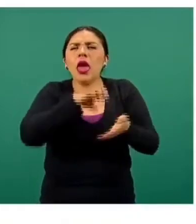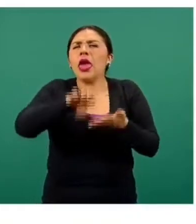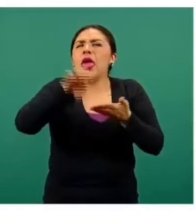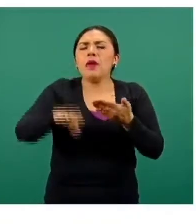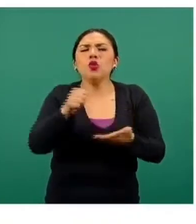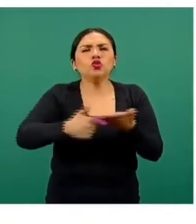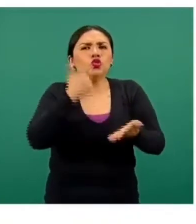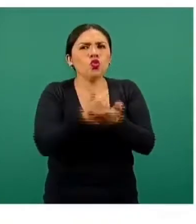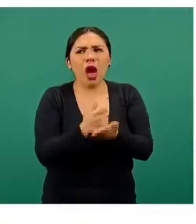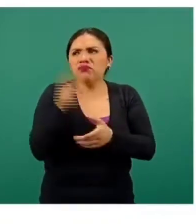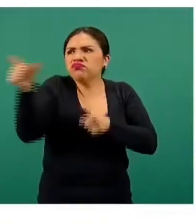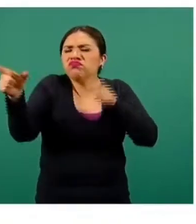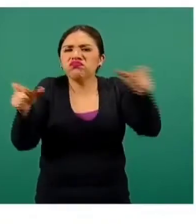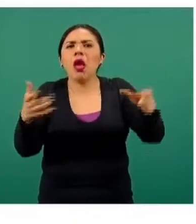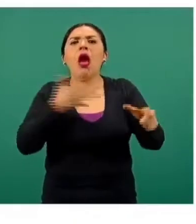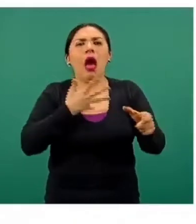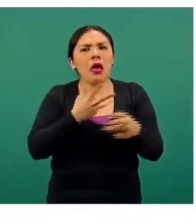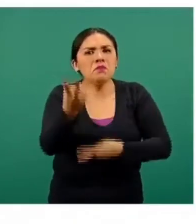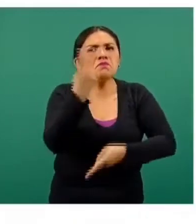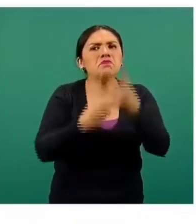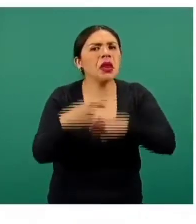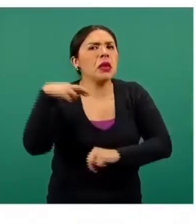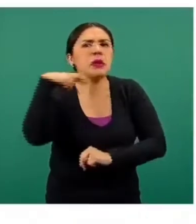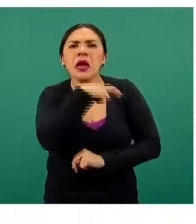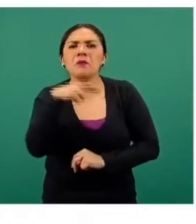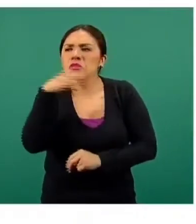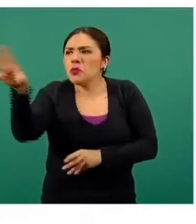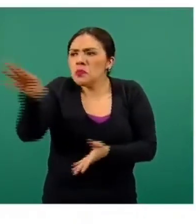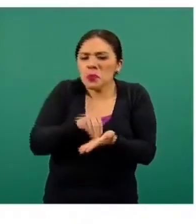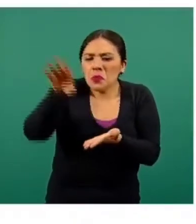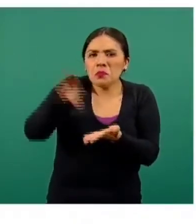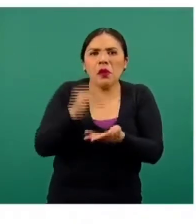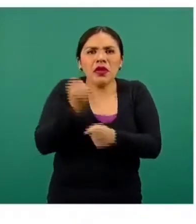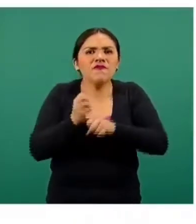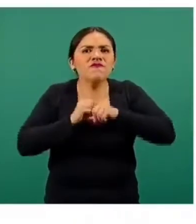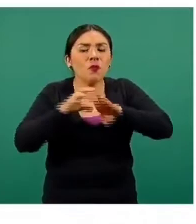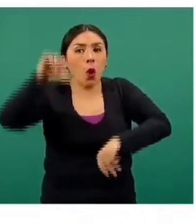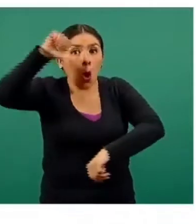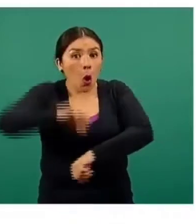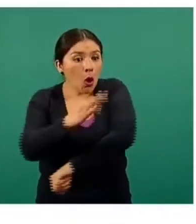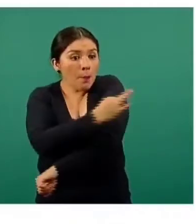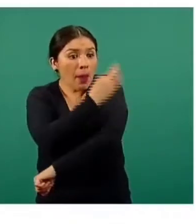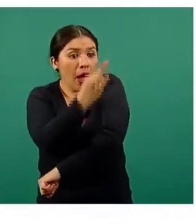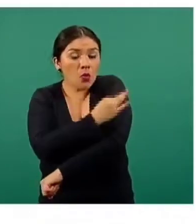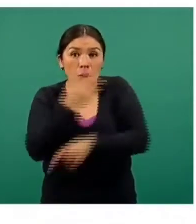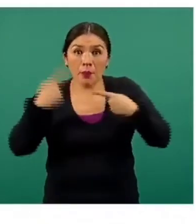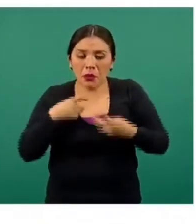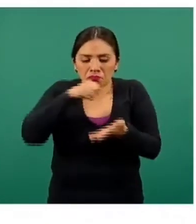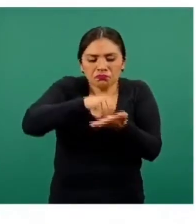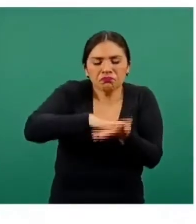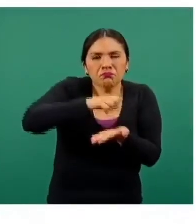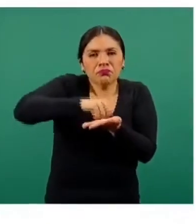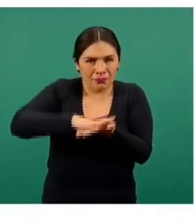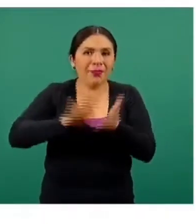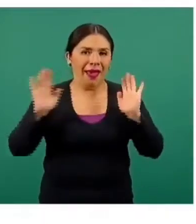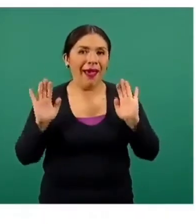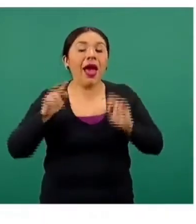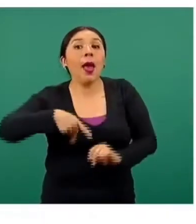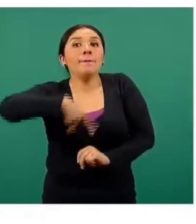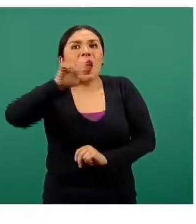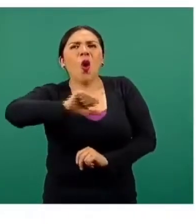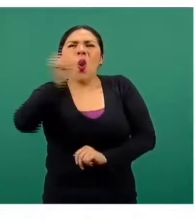zonas urbanas, se obtienen en tiempo prácticamente real. En el momento en que se vacuna una persona, se registra. Pero en